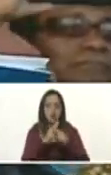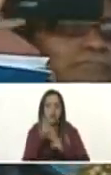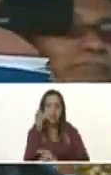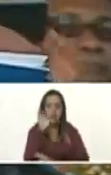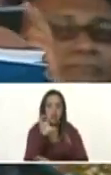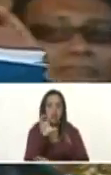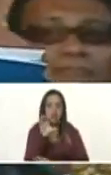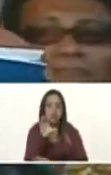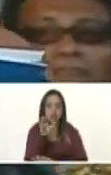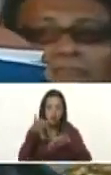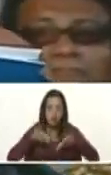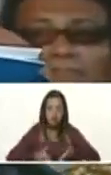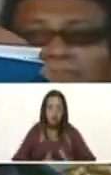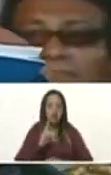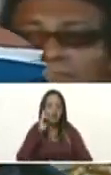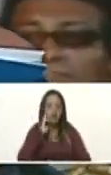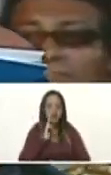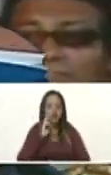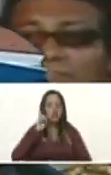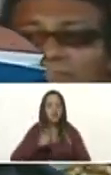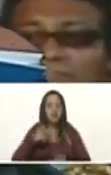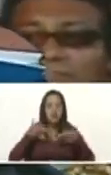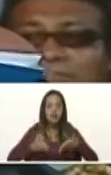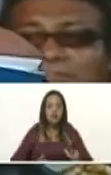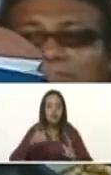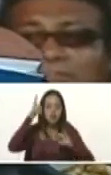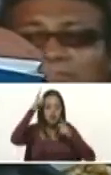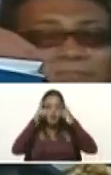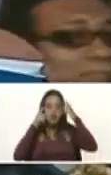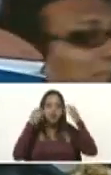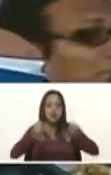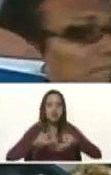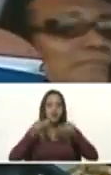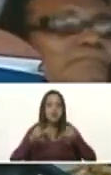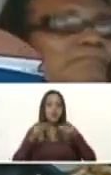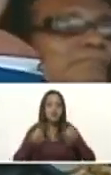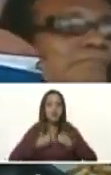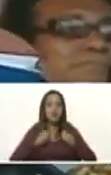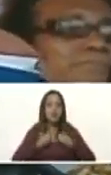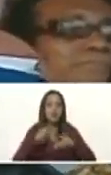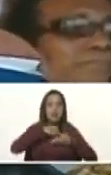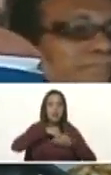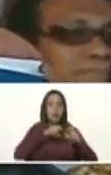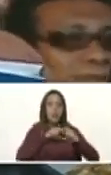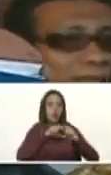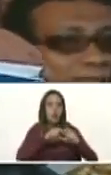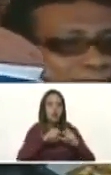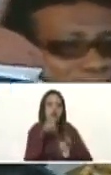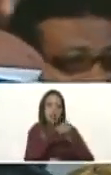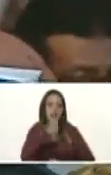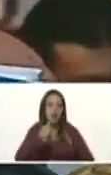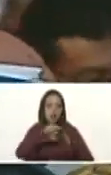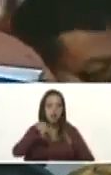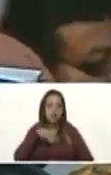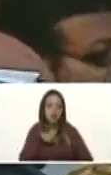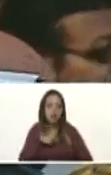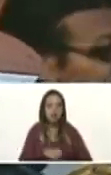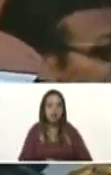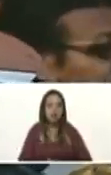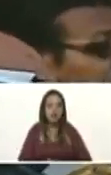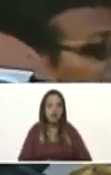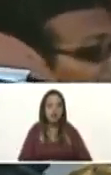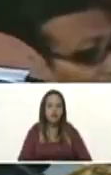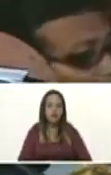cuna de Bolívar y del comandante Hugo Chávez, que siempre vivirá en los corazones de cada uno de nosotros y